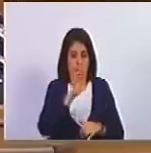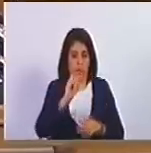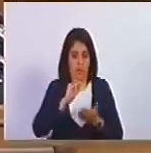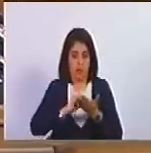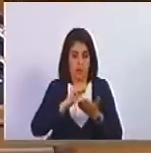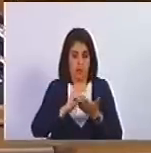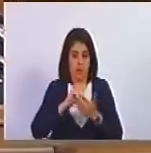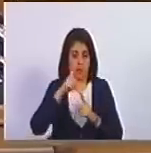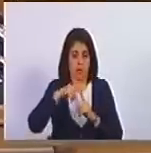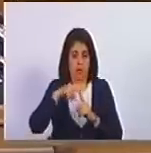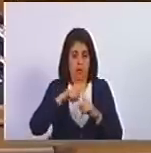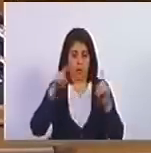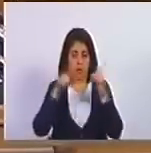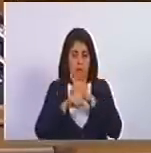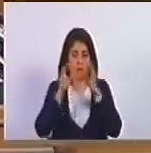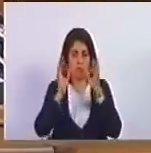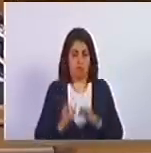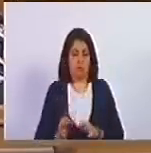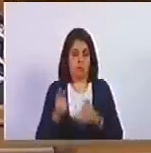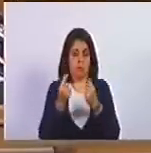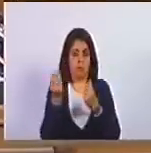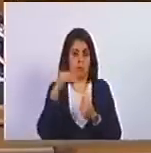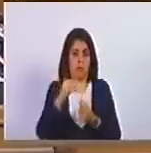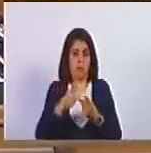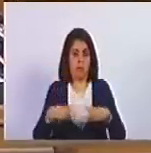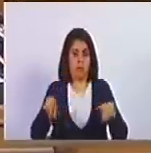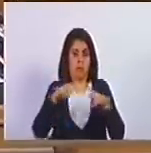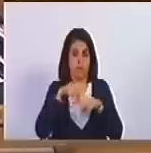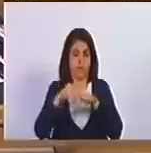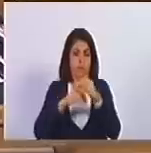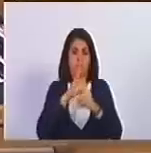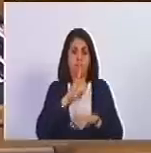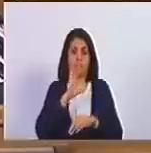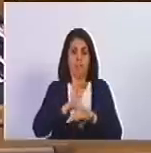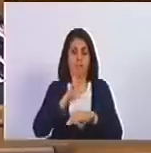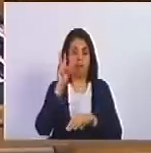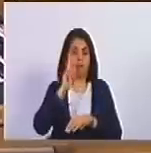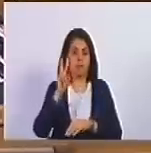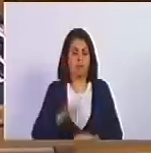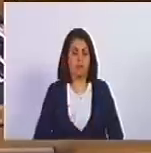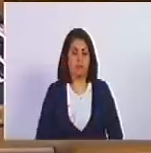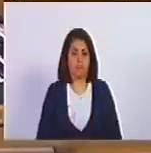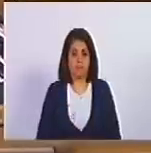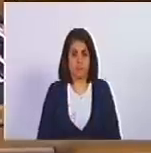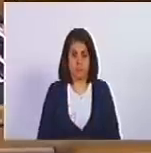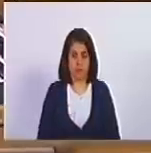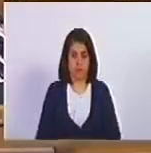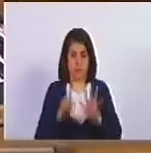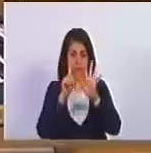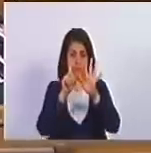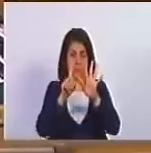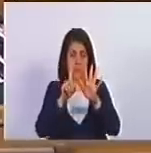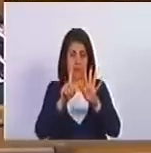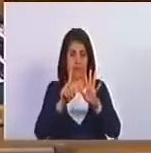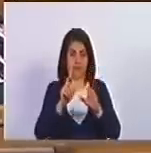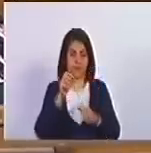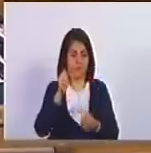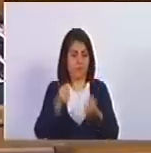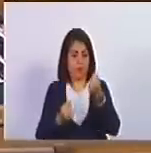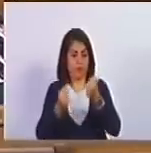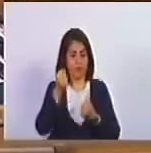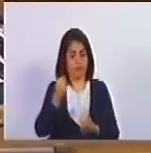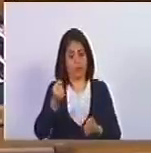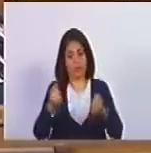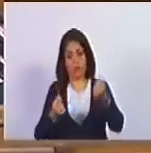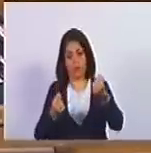veces el tipo de cambio oficial de la moneda de mayor valor publicado por el Banco Central de Venezuela. 6. Transporte de